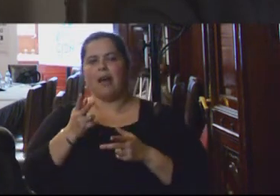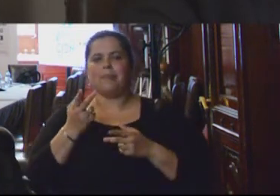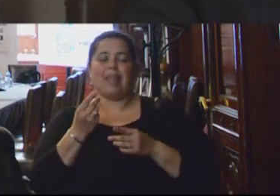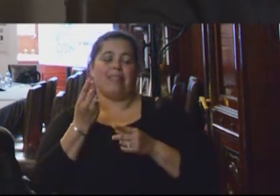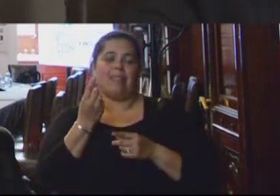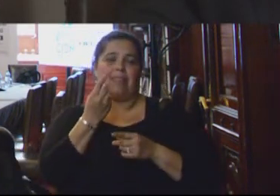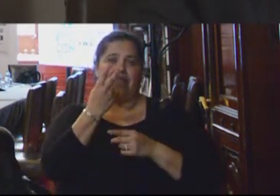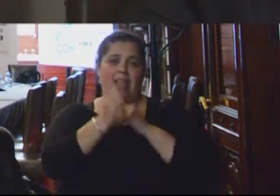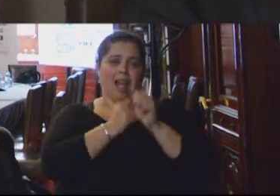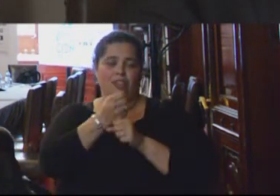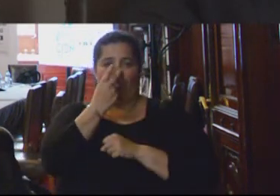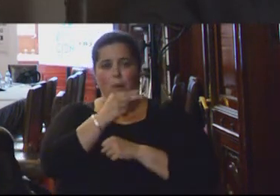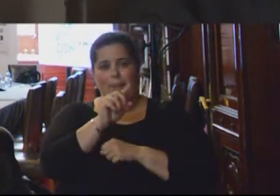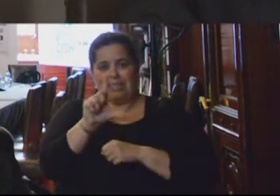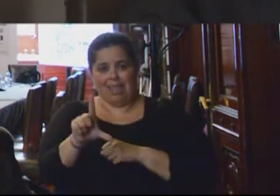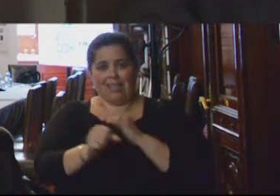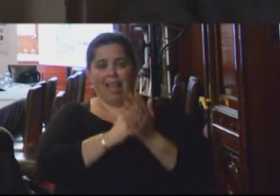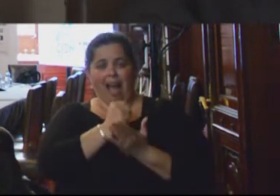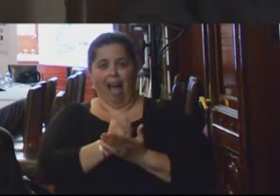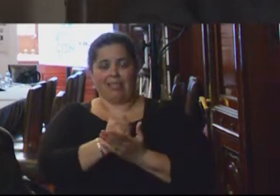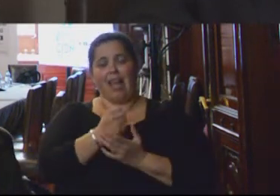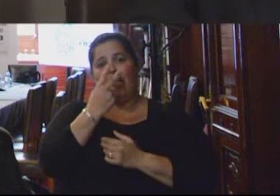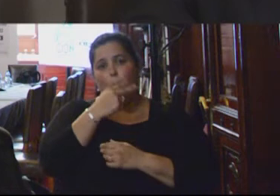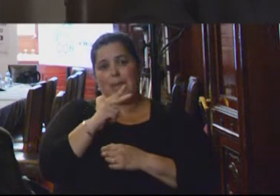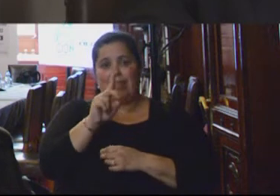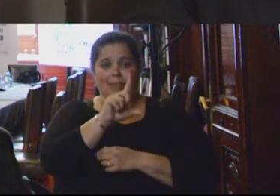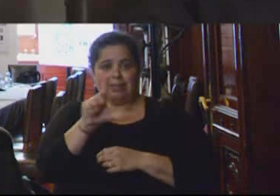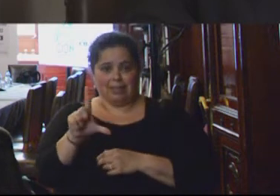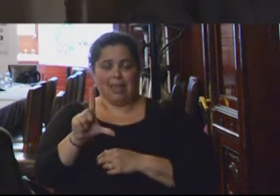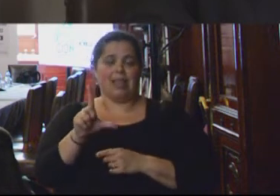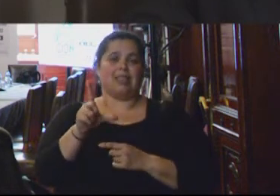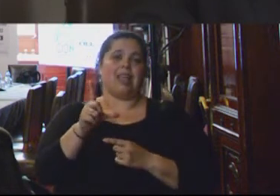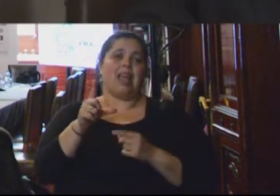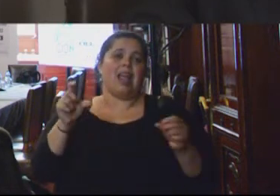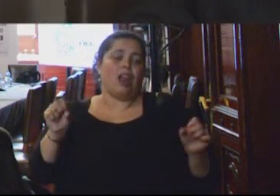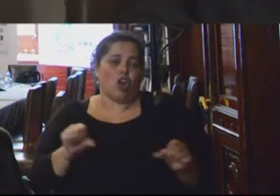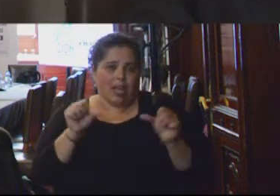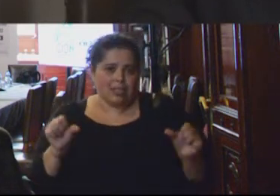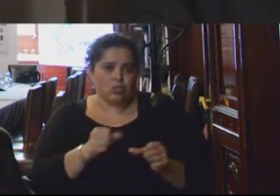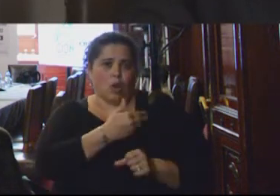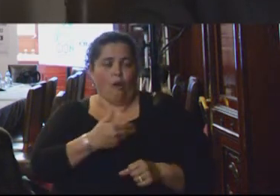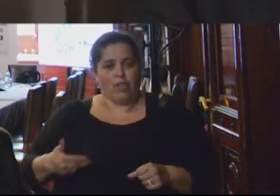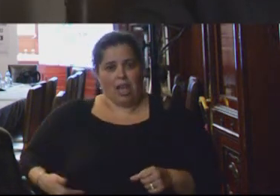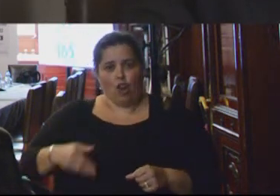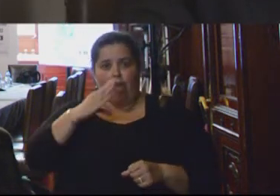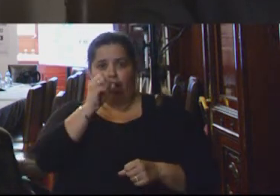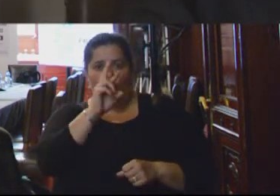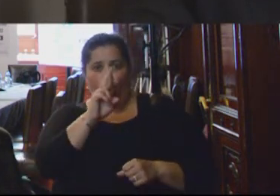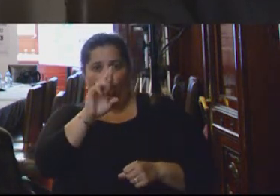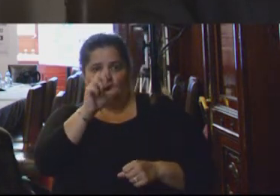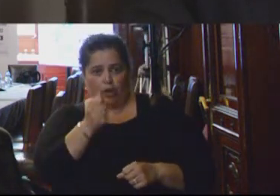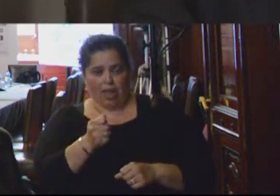al 2017, las acciones tomadas por el gobierno de Rafael Correa construyeron un escenario hostil para